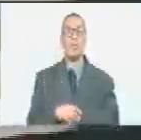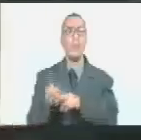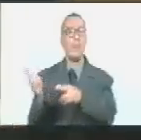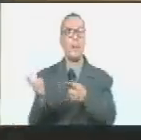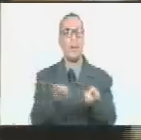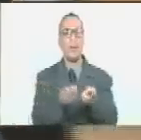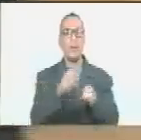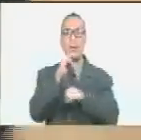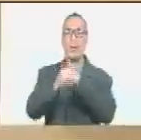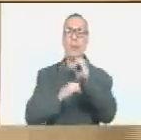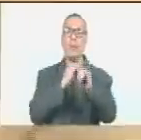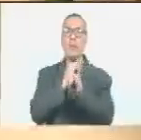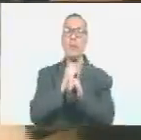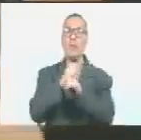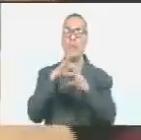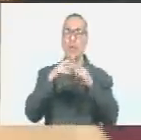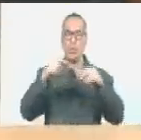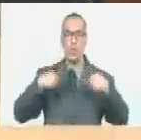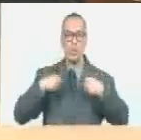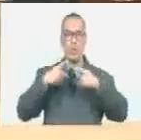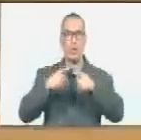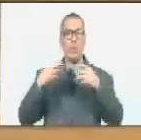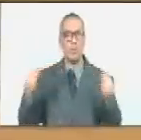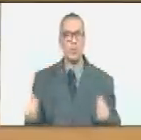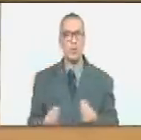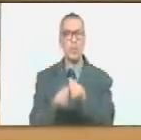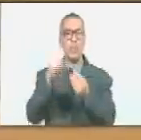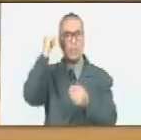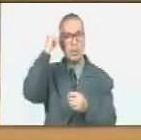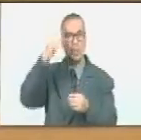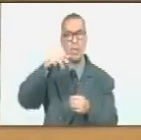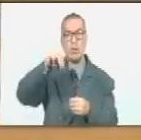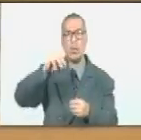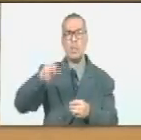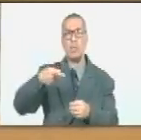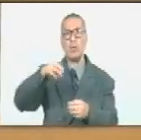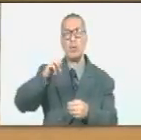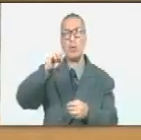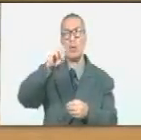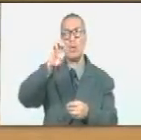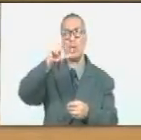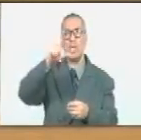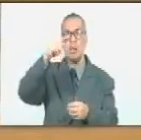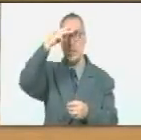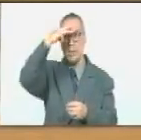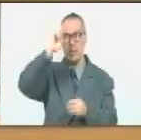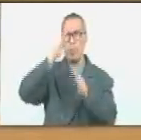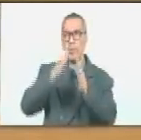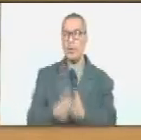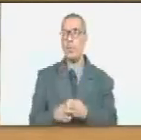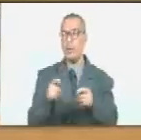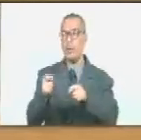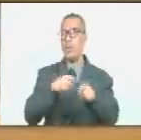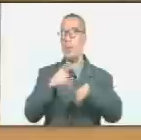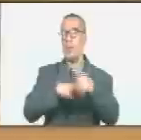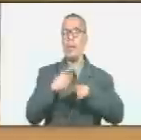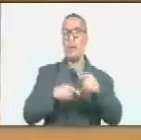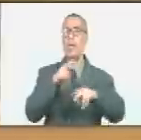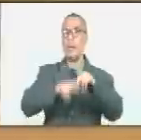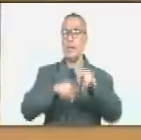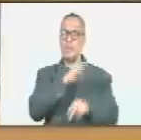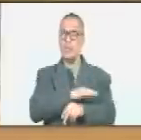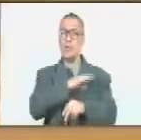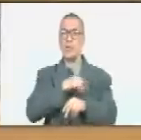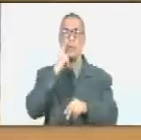invitados internacionales que nos acompañan el día de hoy, Magdalena Ferniza, de México, que es coordinadora del área de producción y gestión social